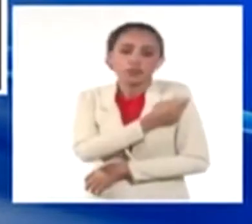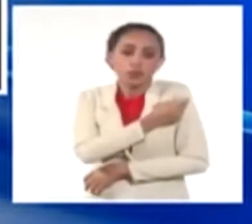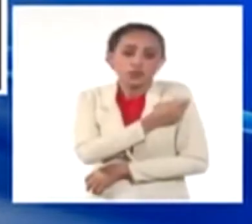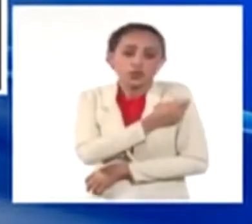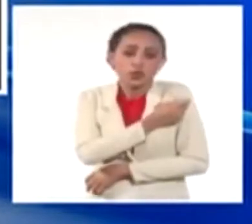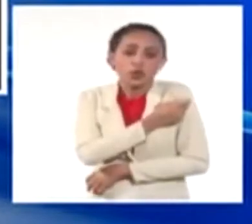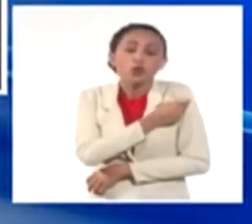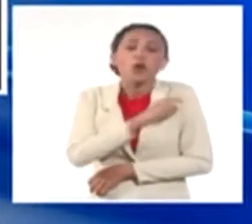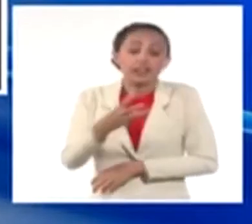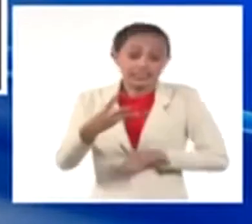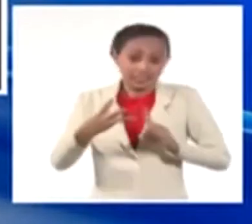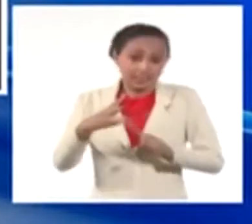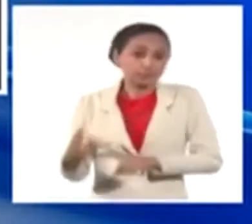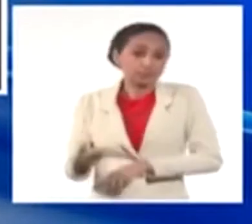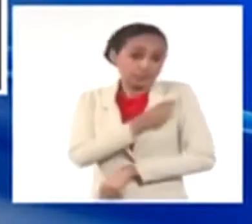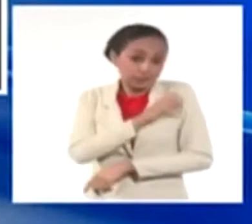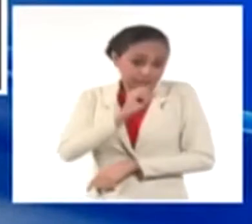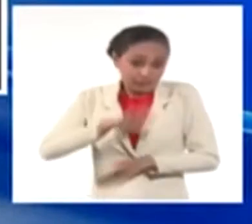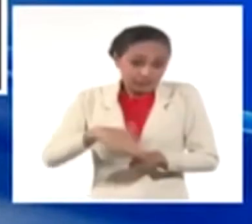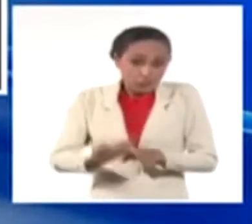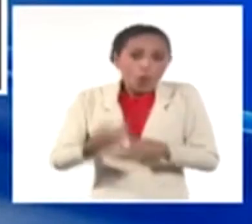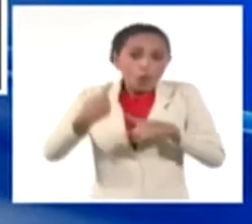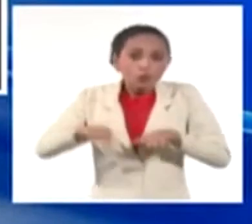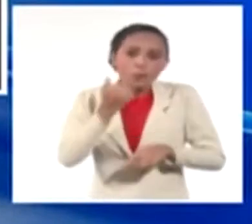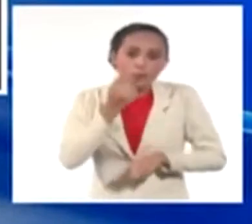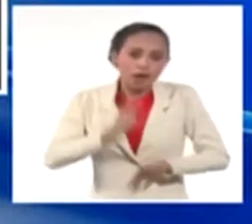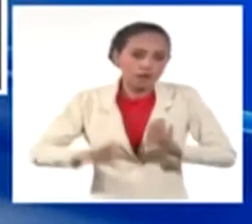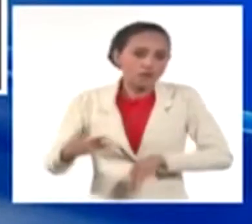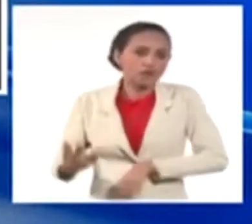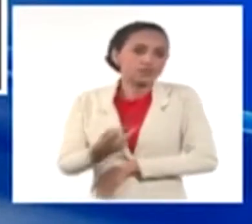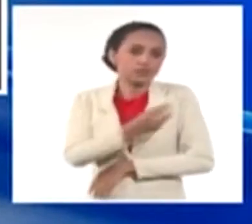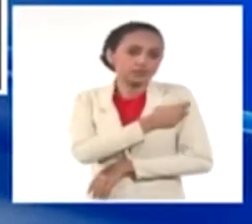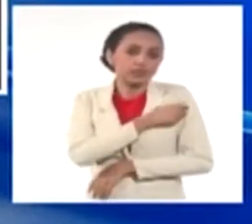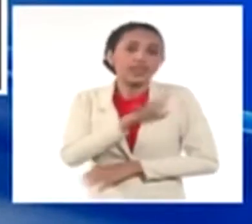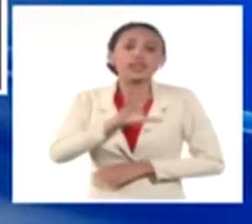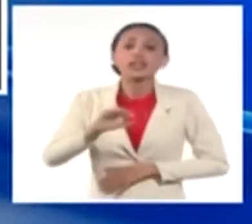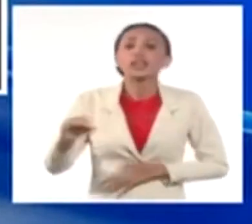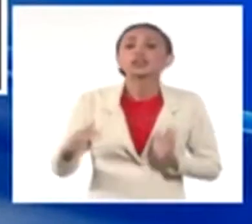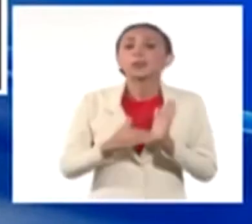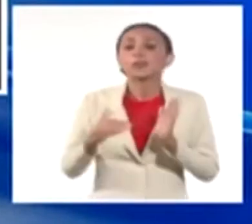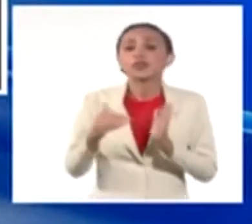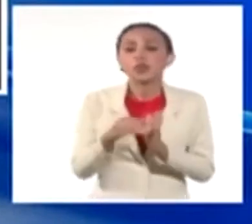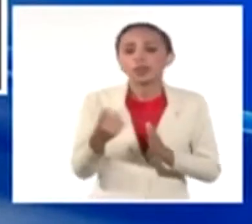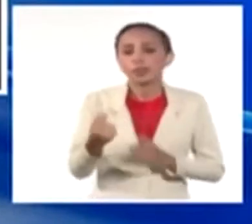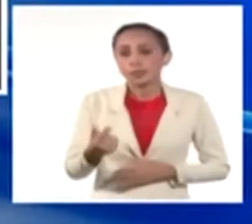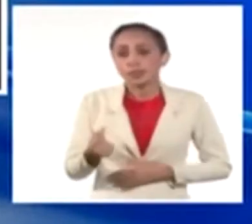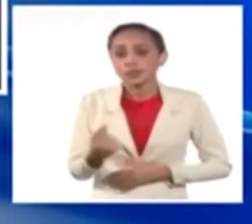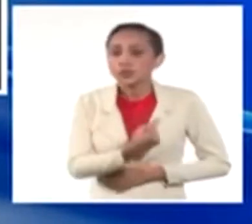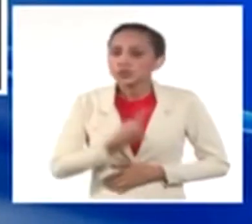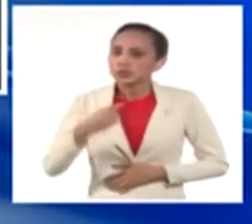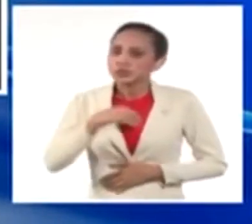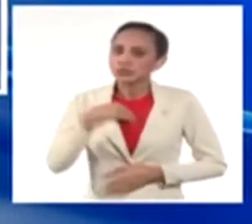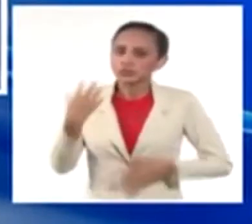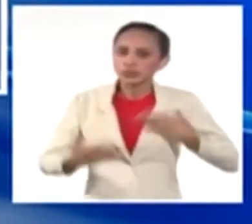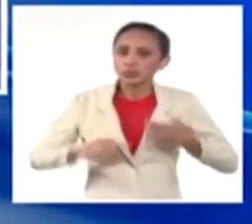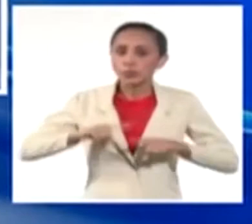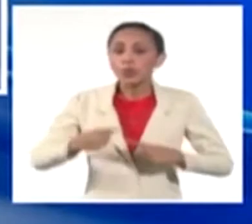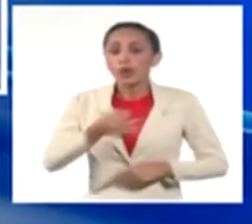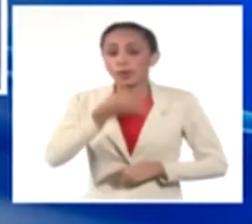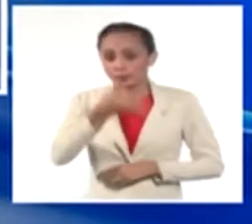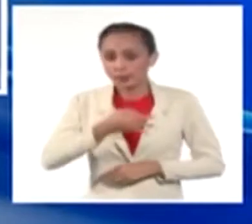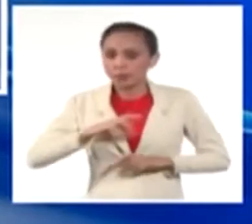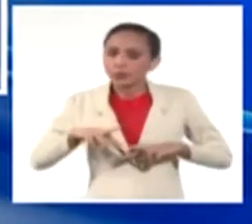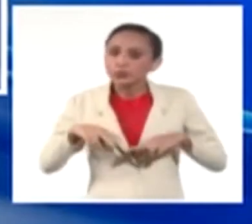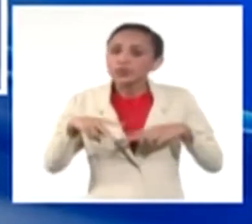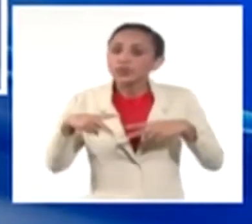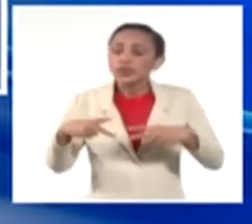con 500 millones de pesos. Nos enorgullece y emociona explicar que una vez más destaca